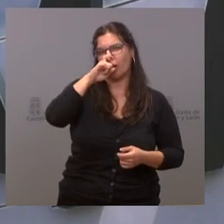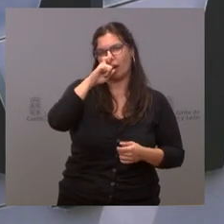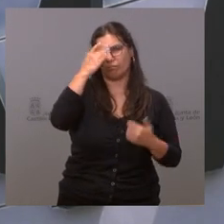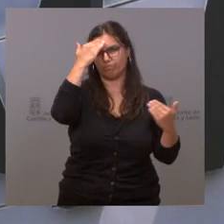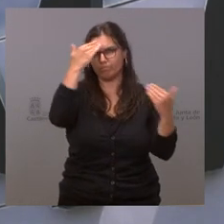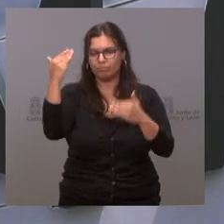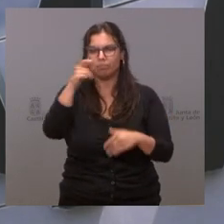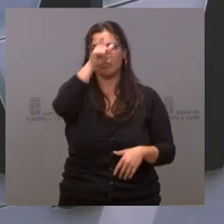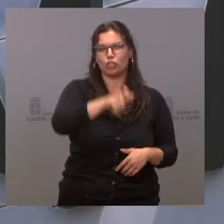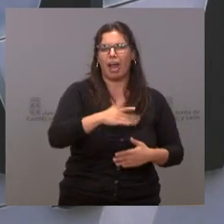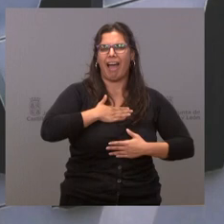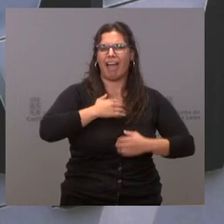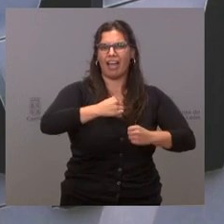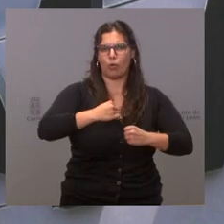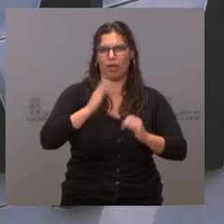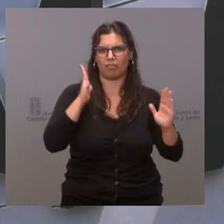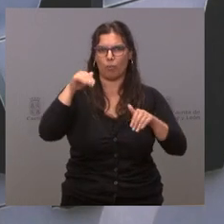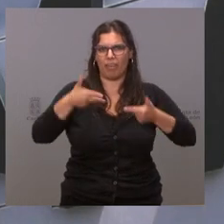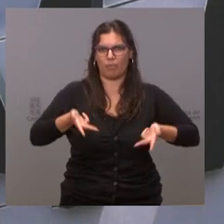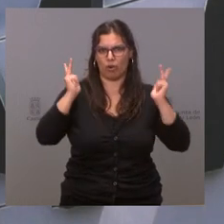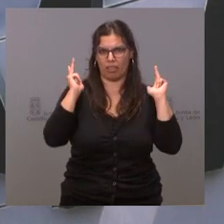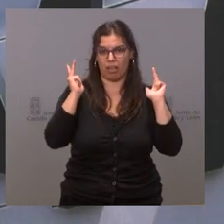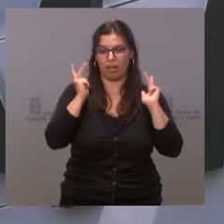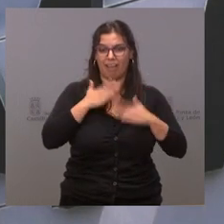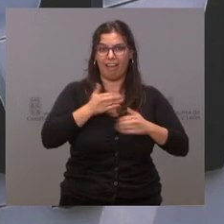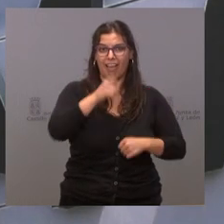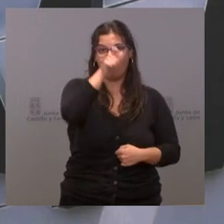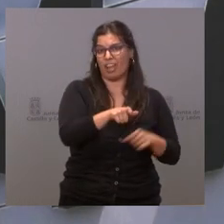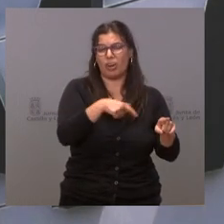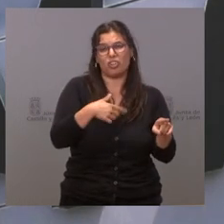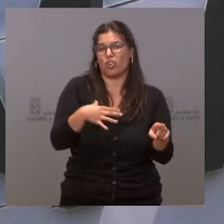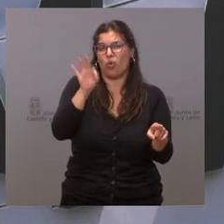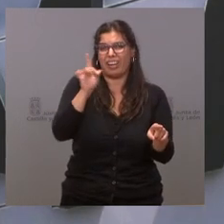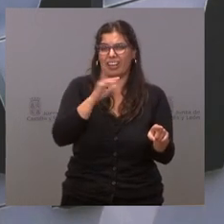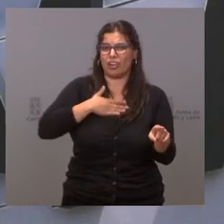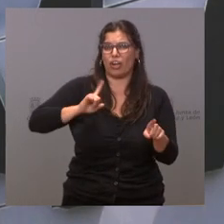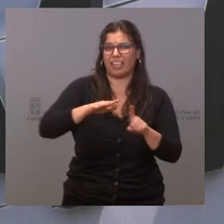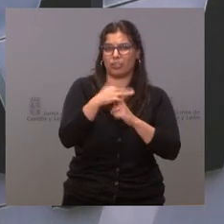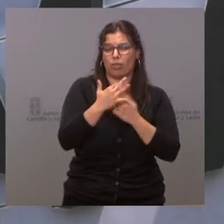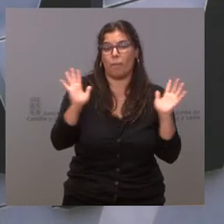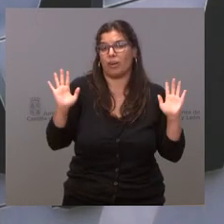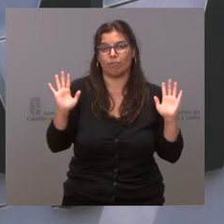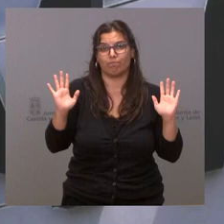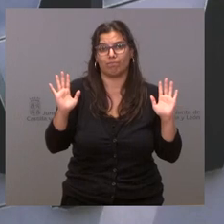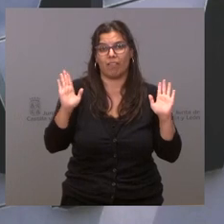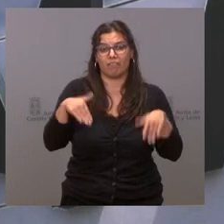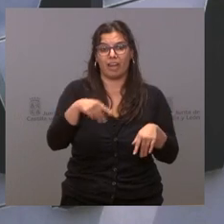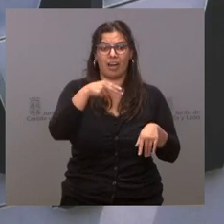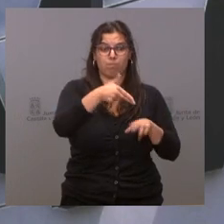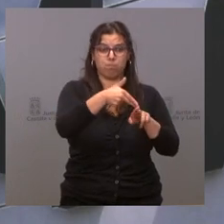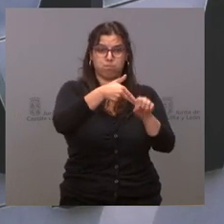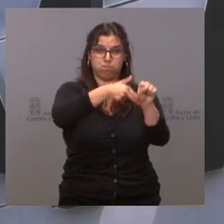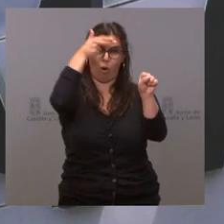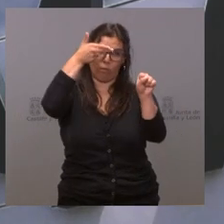a un héroe de nuestra democracia un héroe que no eligió esa situación pero es que su muerte es una de esas